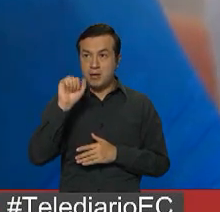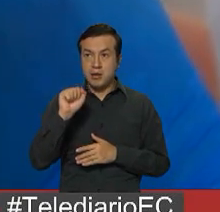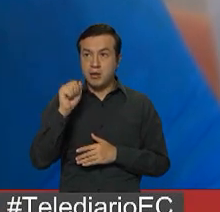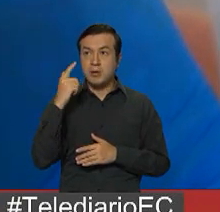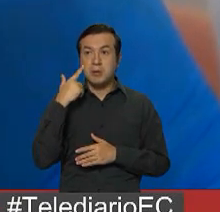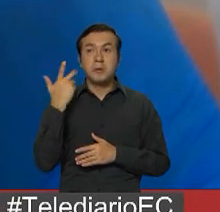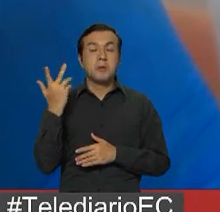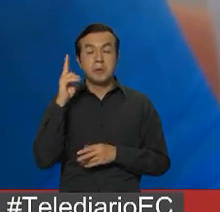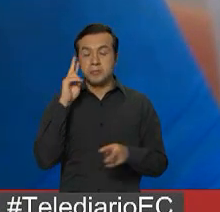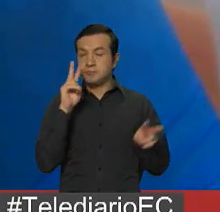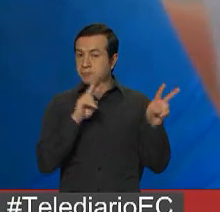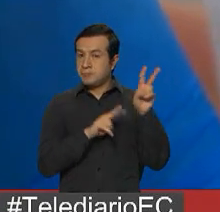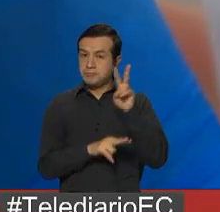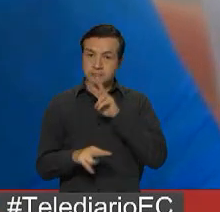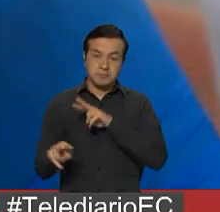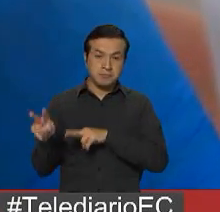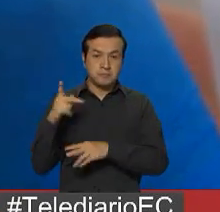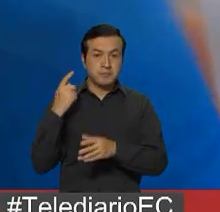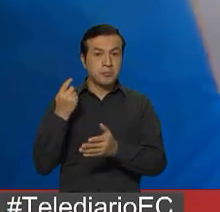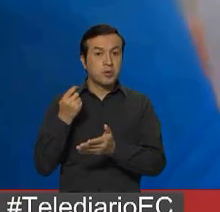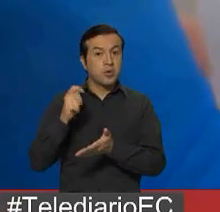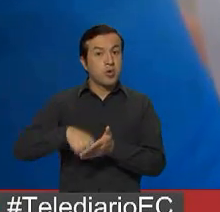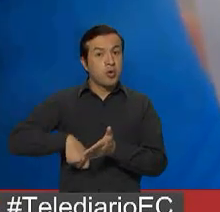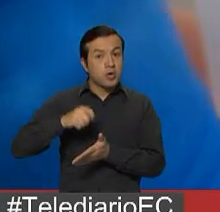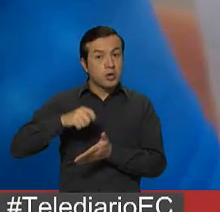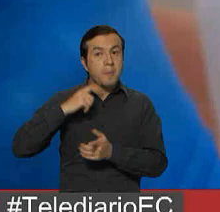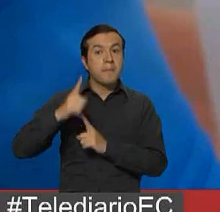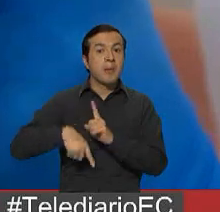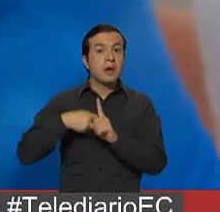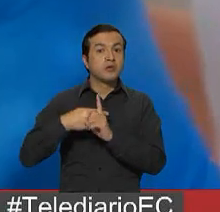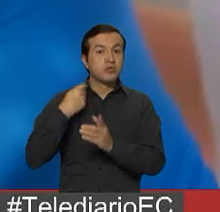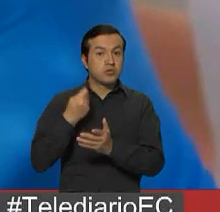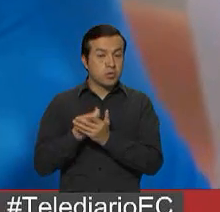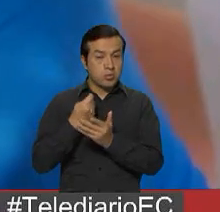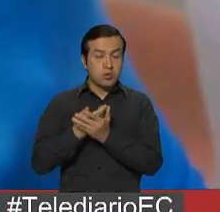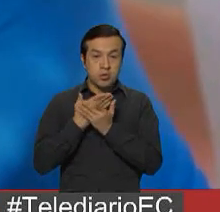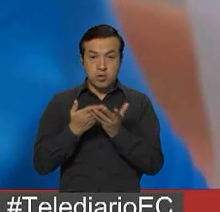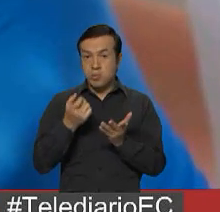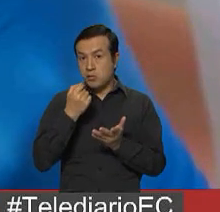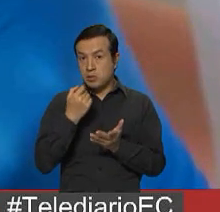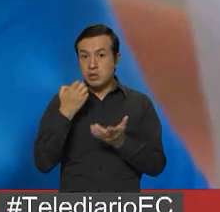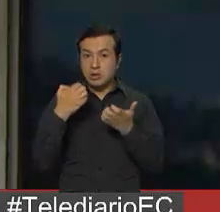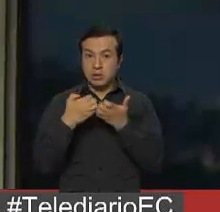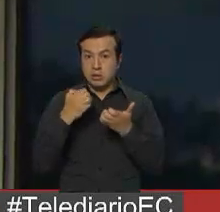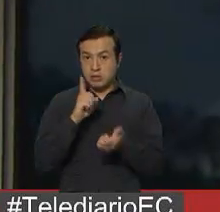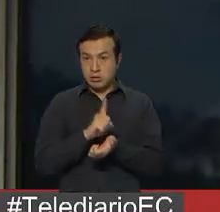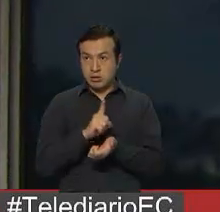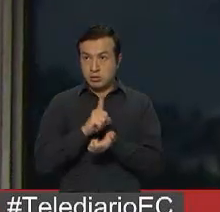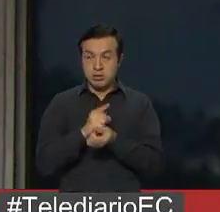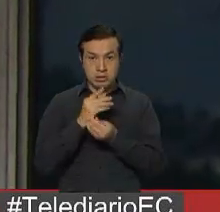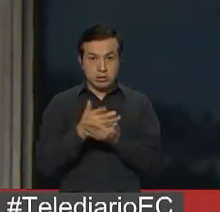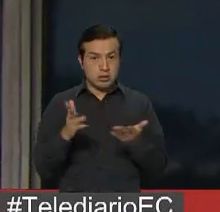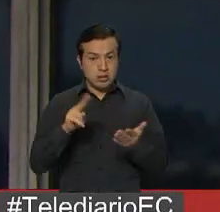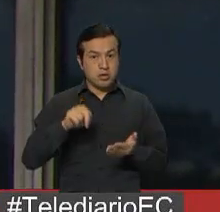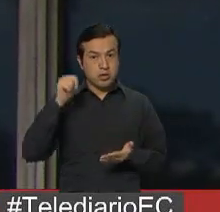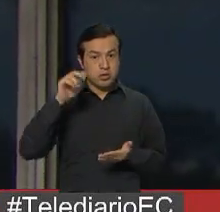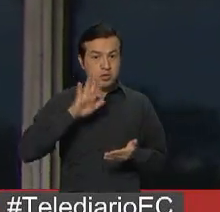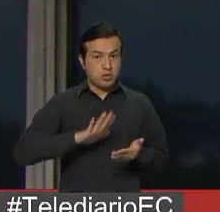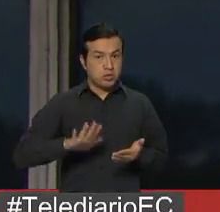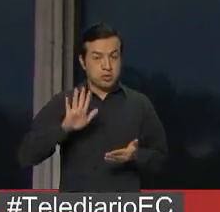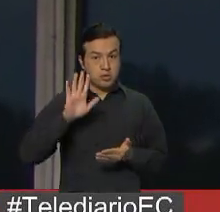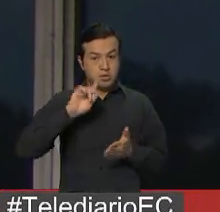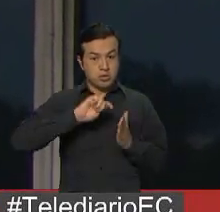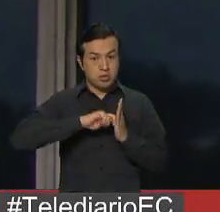también será intervenido para analizar la contratación y la entrega de insumos medicamentos y equipos médicos al norte del país del